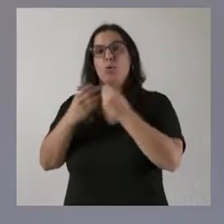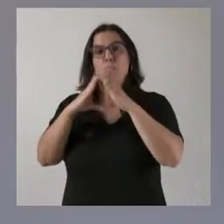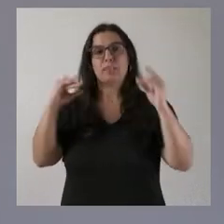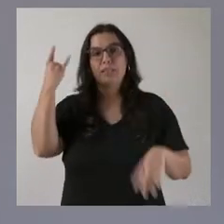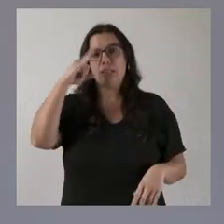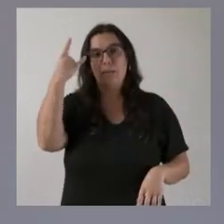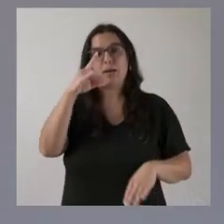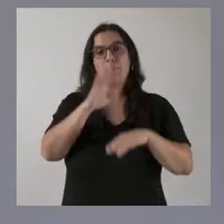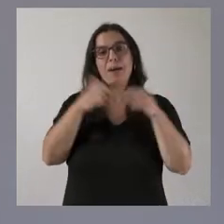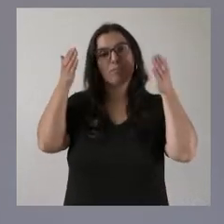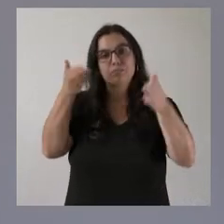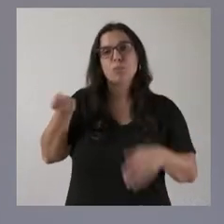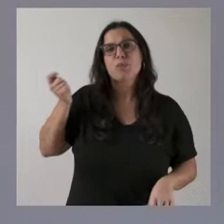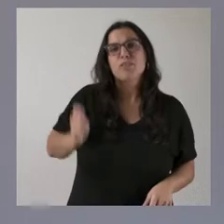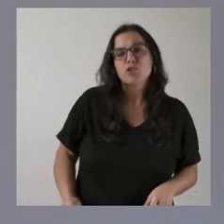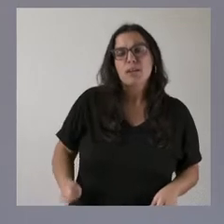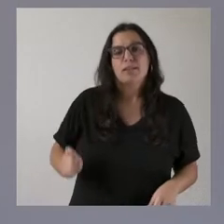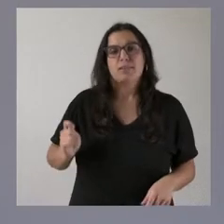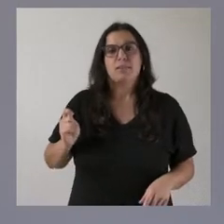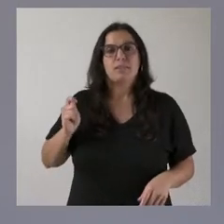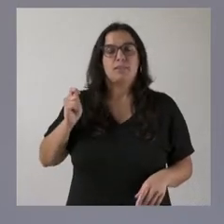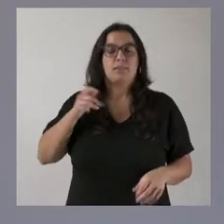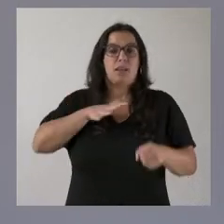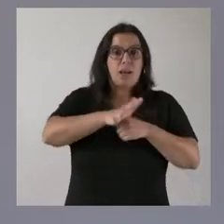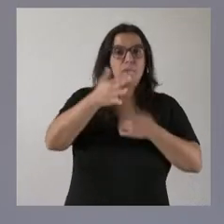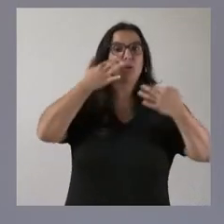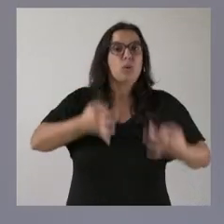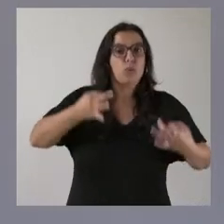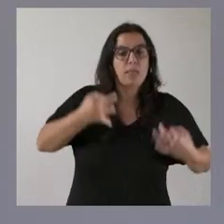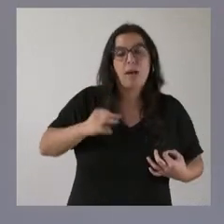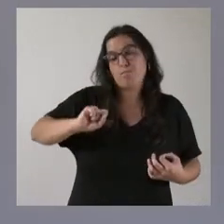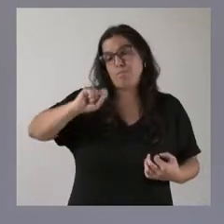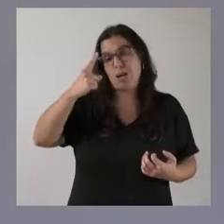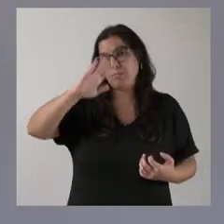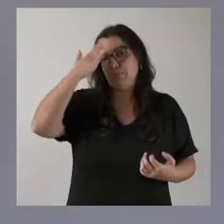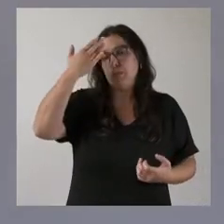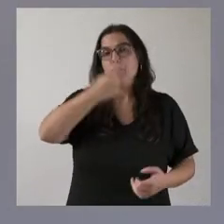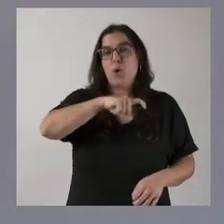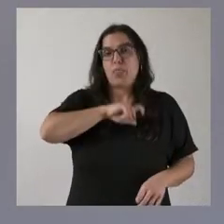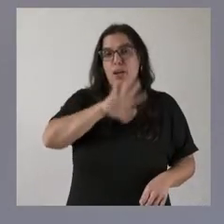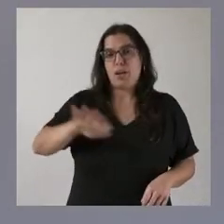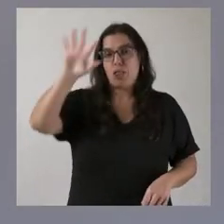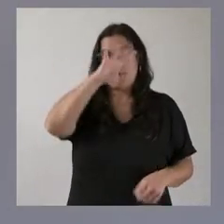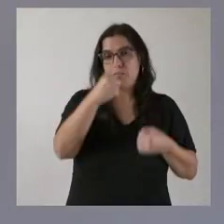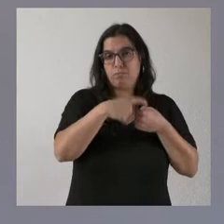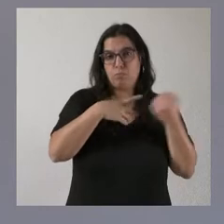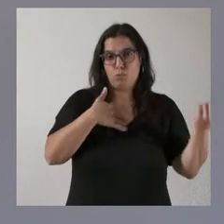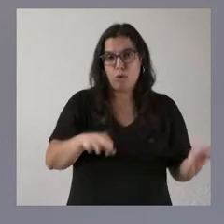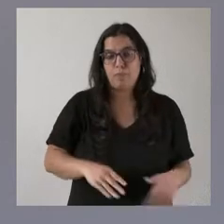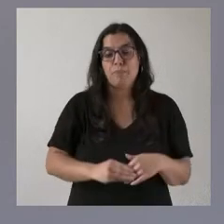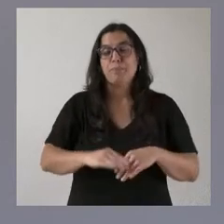profesionales de el ámbito de la seguridad y fundamentalmente de la Policía Nacional y finalmente